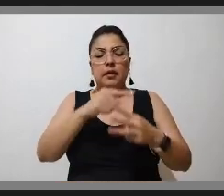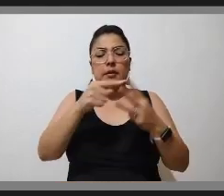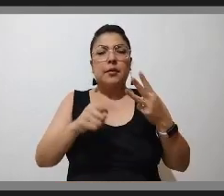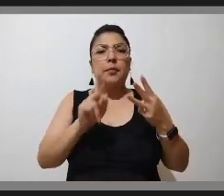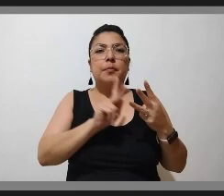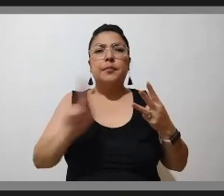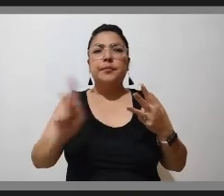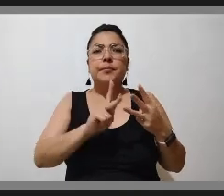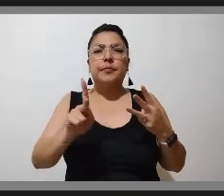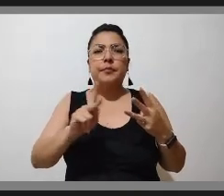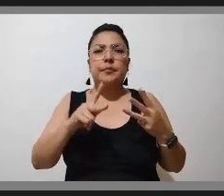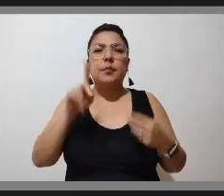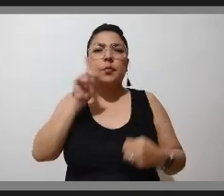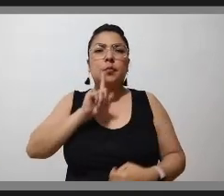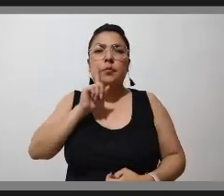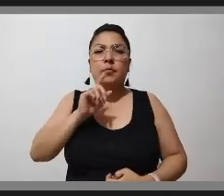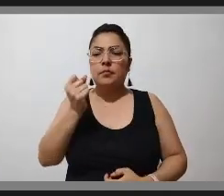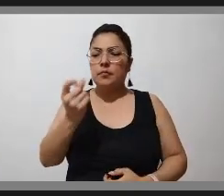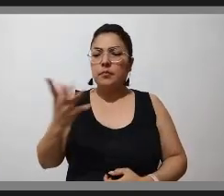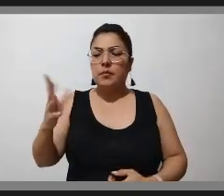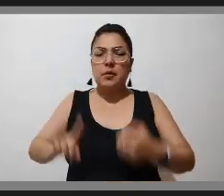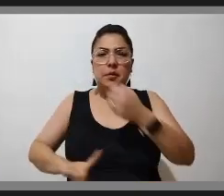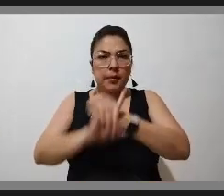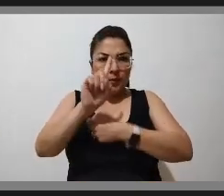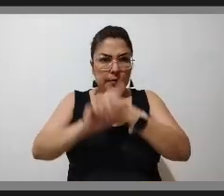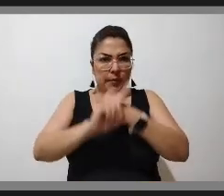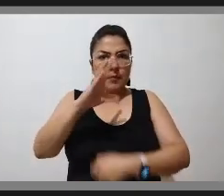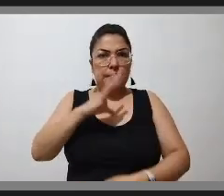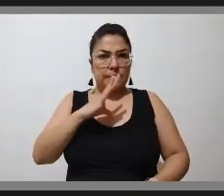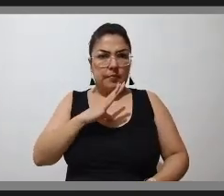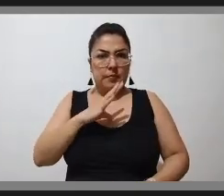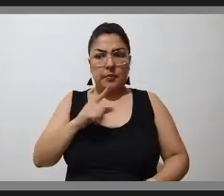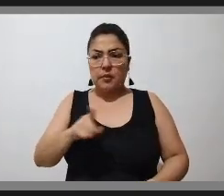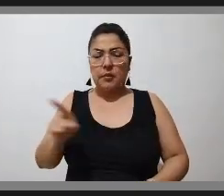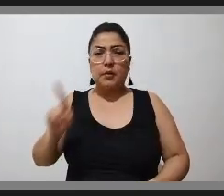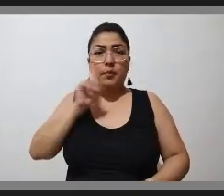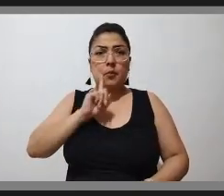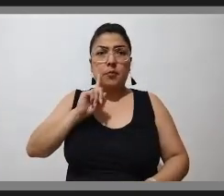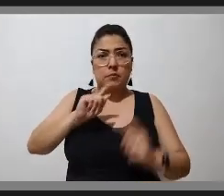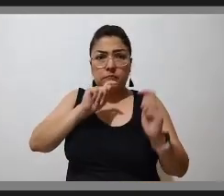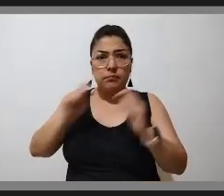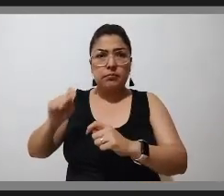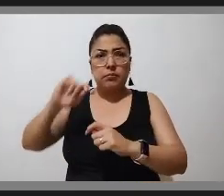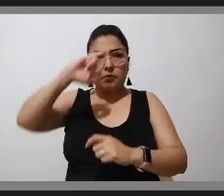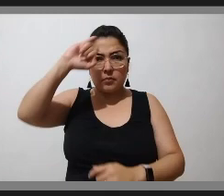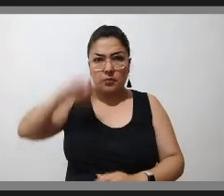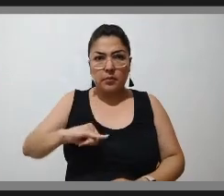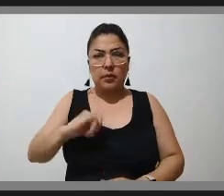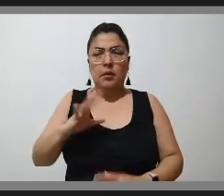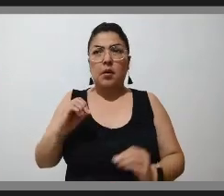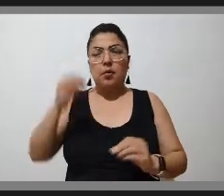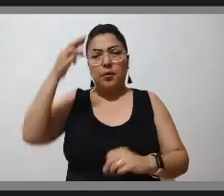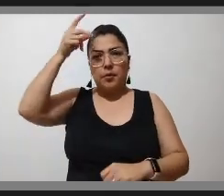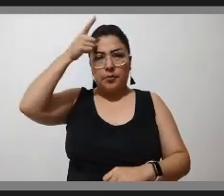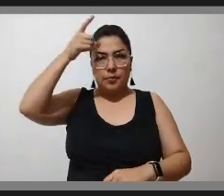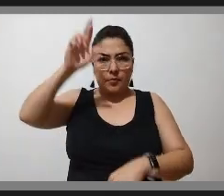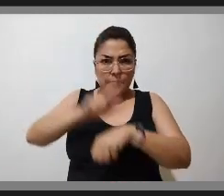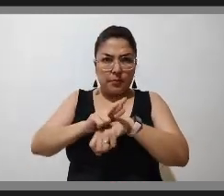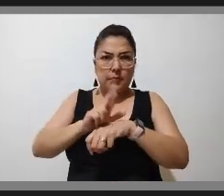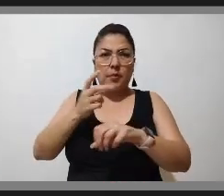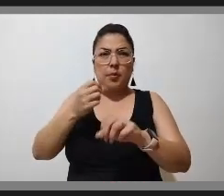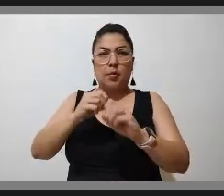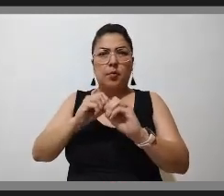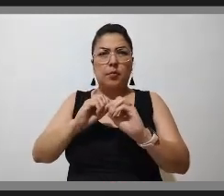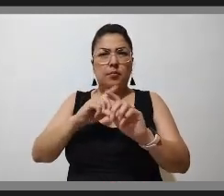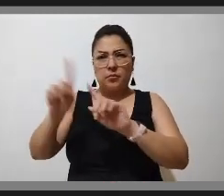que enfrentan las mujeres para llegar a cargos de alta dirección o aquellos en los cuales se toman las decisiones. puede ser en una empresa, en